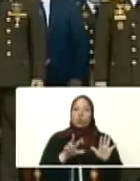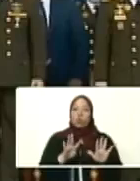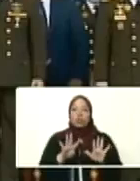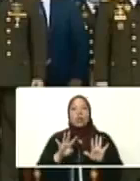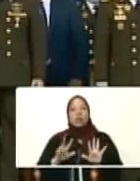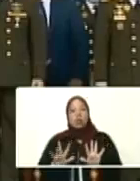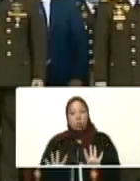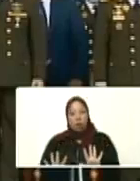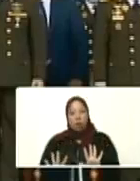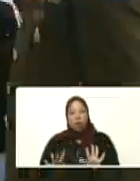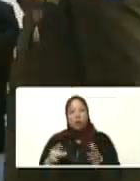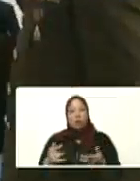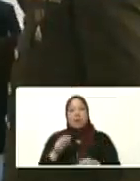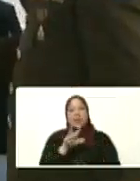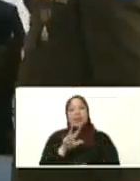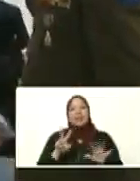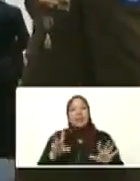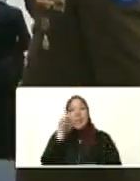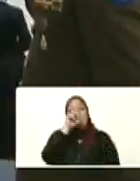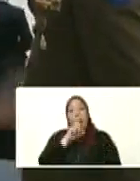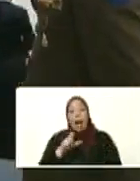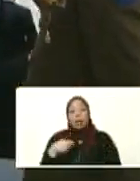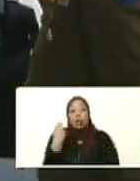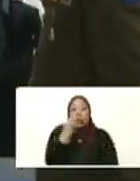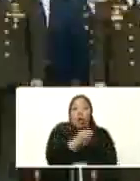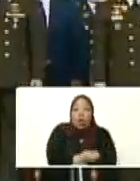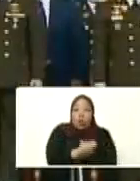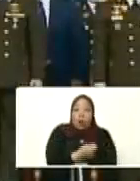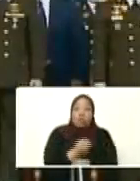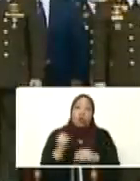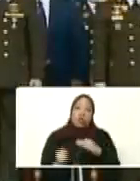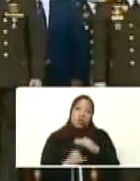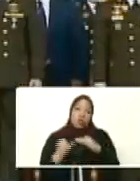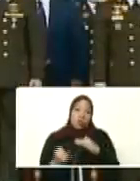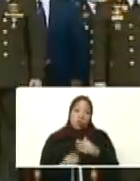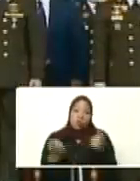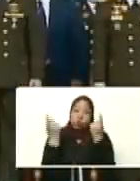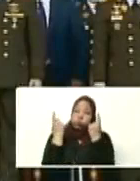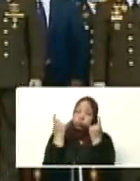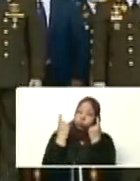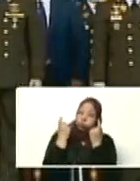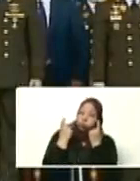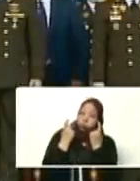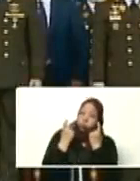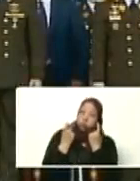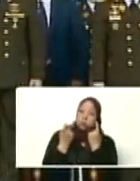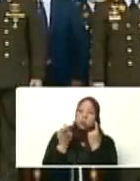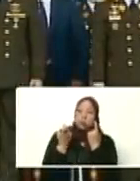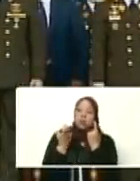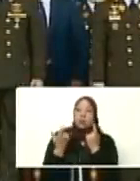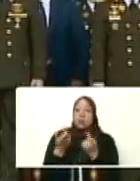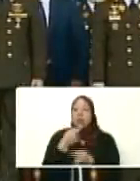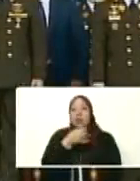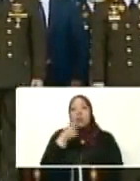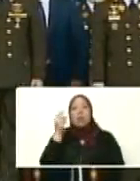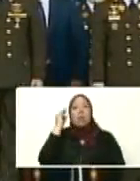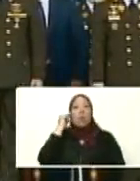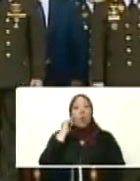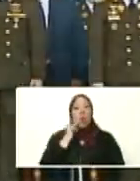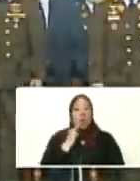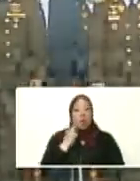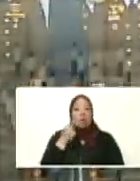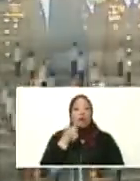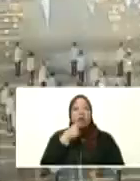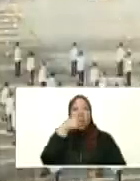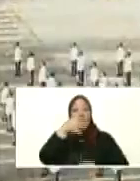1989. Llegamos hace 37 años a nuestros institutos de formación. Una frase célebre de Libertador